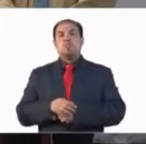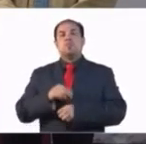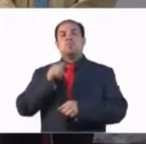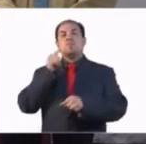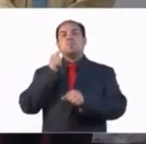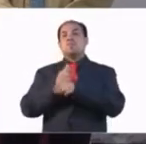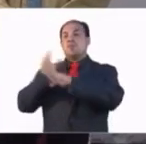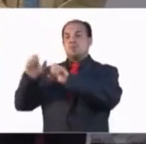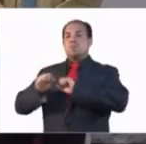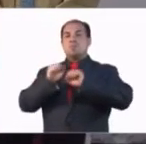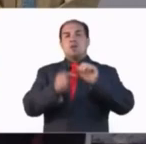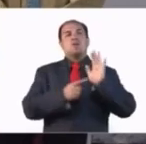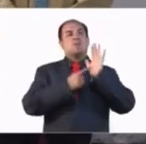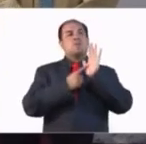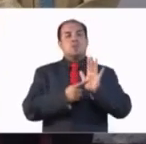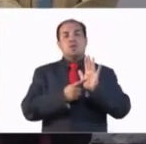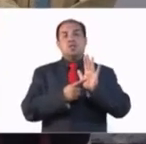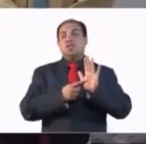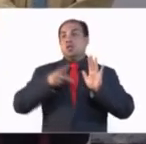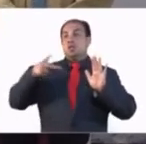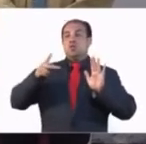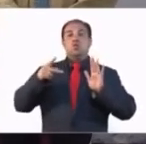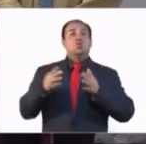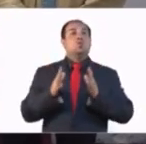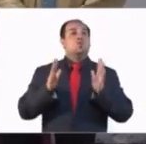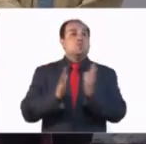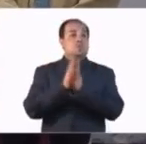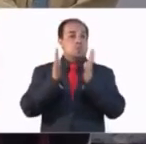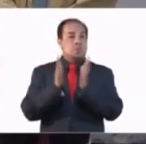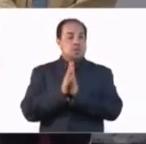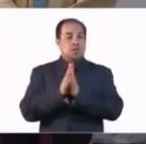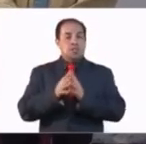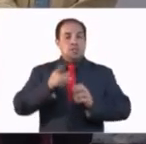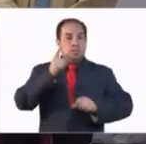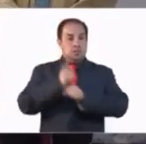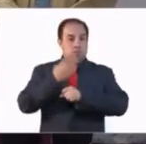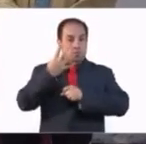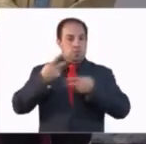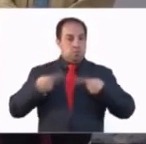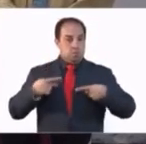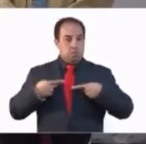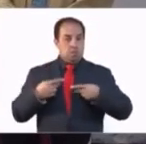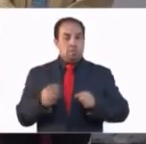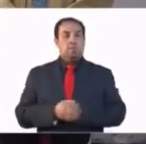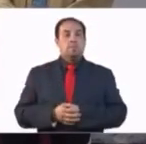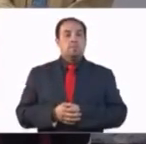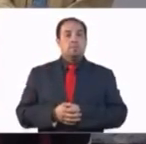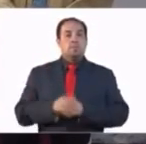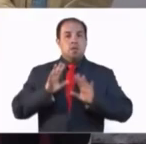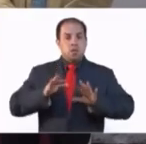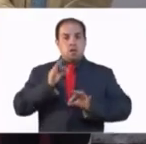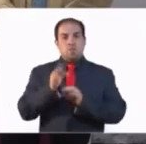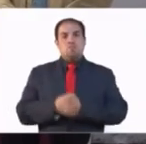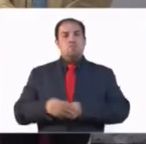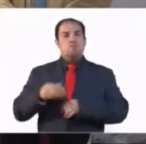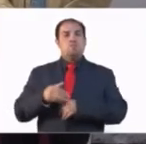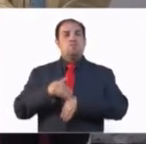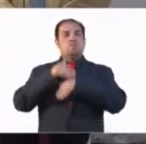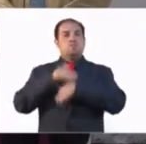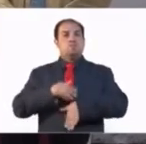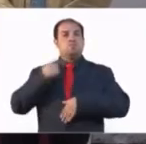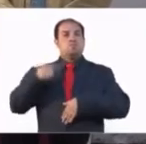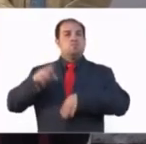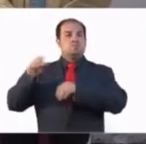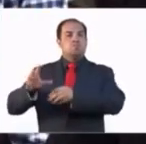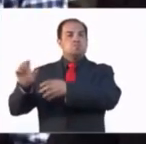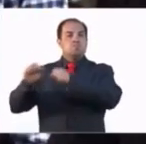detención, cómo se comprueba la participación, sobre todo, de los primeros 4 que vamos a cumplimentar las órdenes de aprehensión y posteriormente